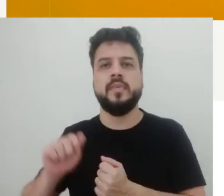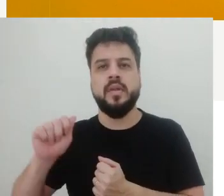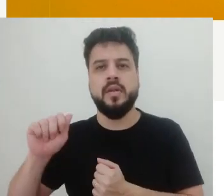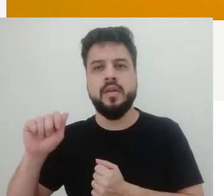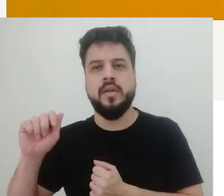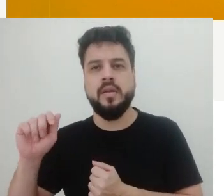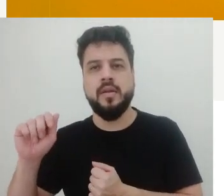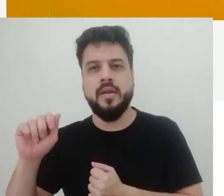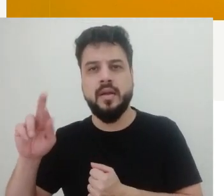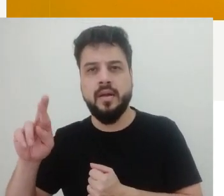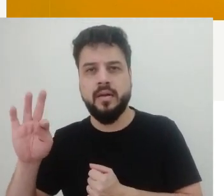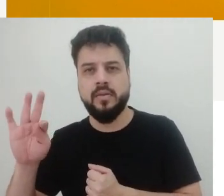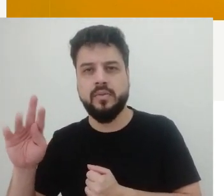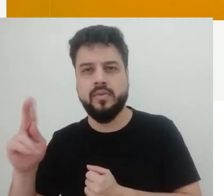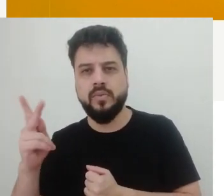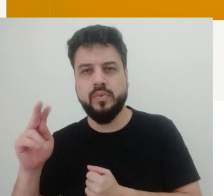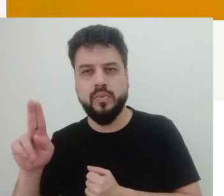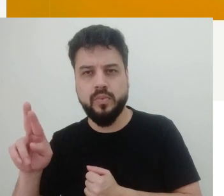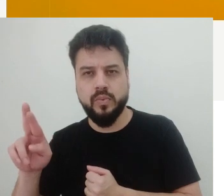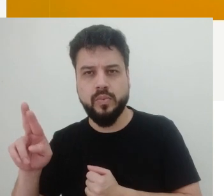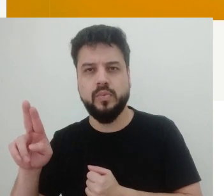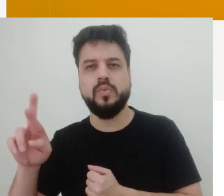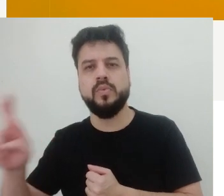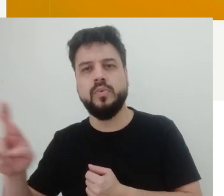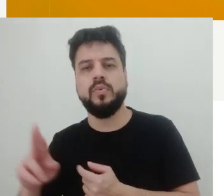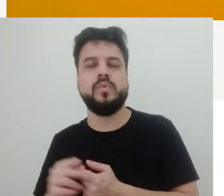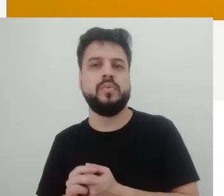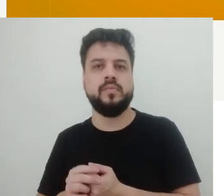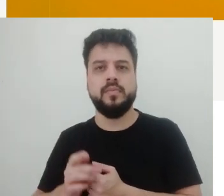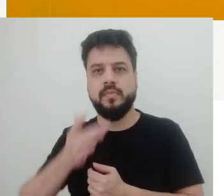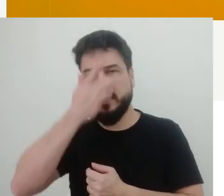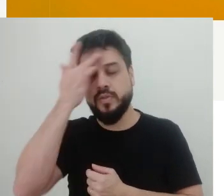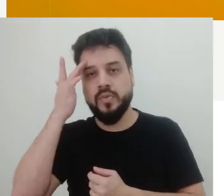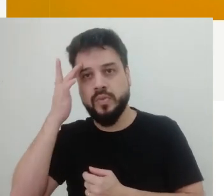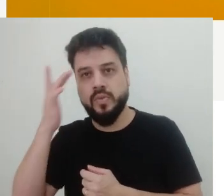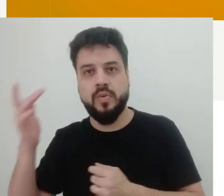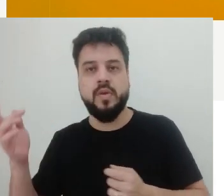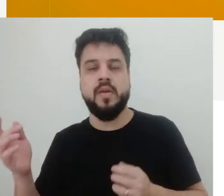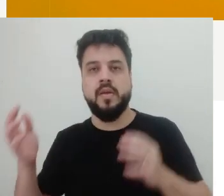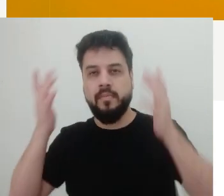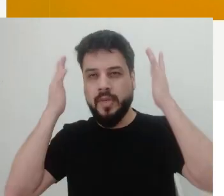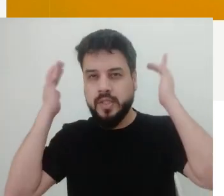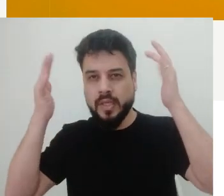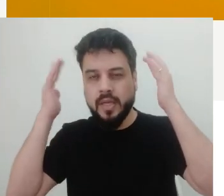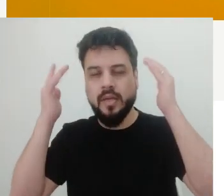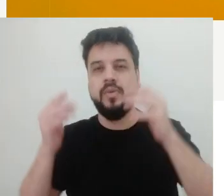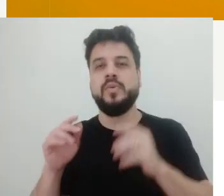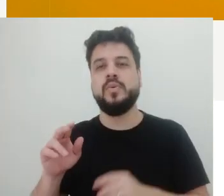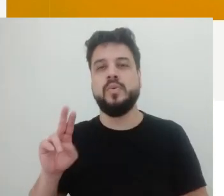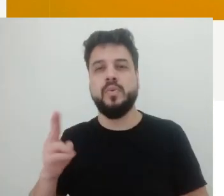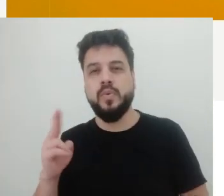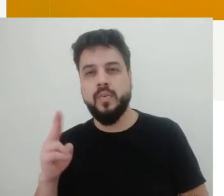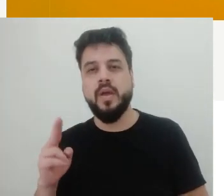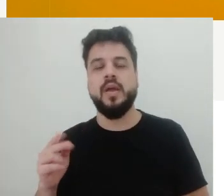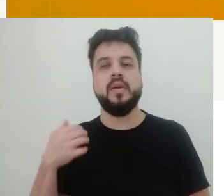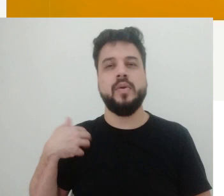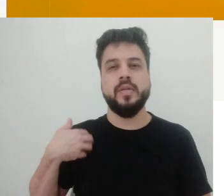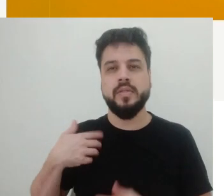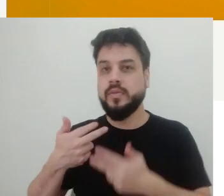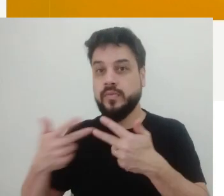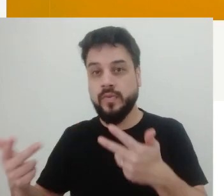preguntas que se hacían a las ideas que provenían de las maneras como estos grandes académicos, todos fallecidos